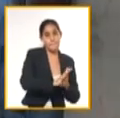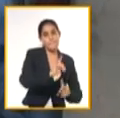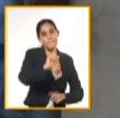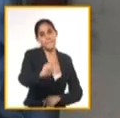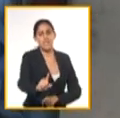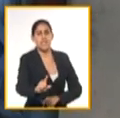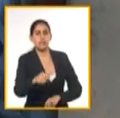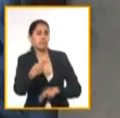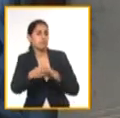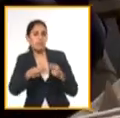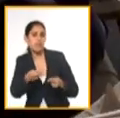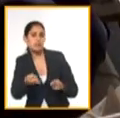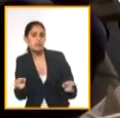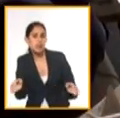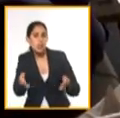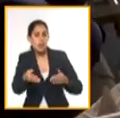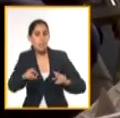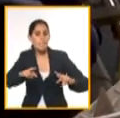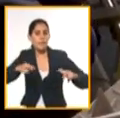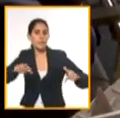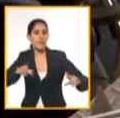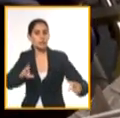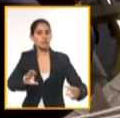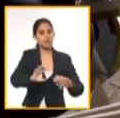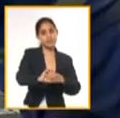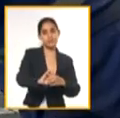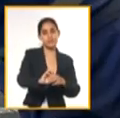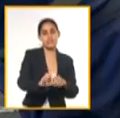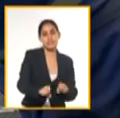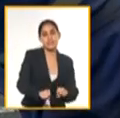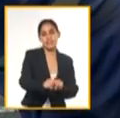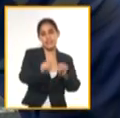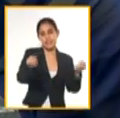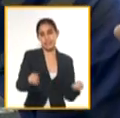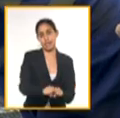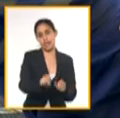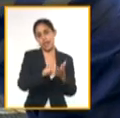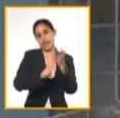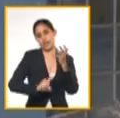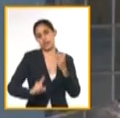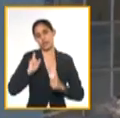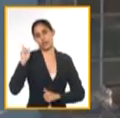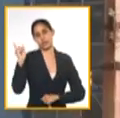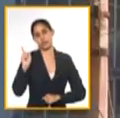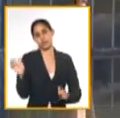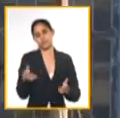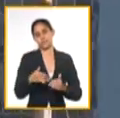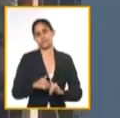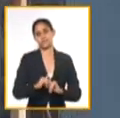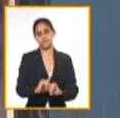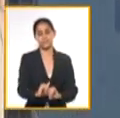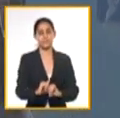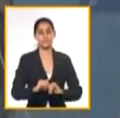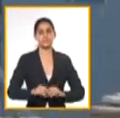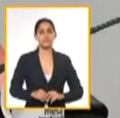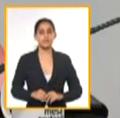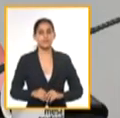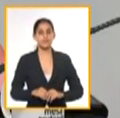detalles para su reconexión al Sistema Eléctrico Nacional. Rubén Noa y José Luis Guía, Canal Cubano de